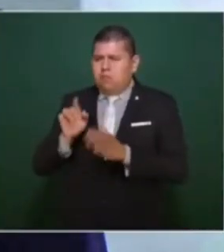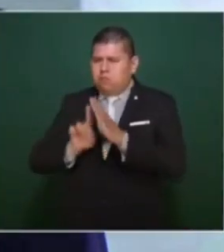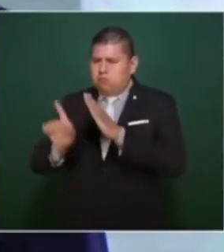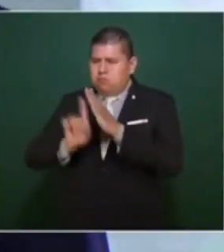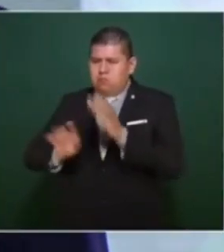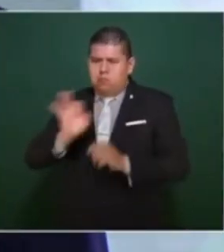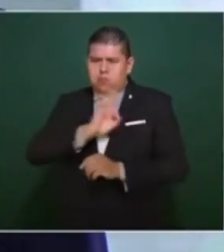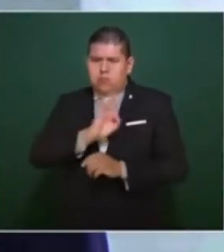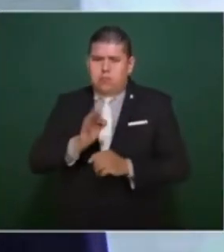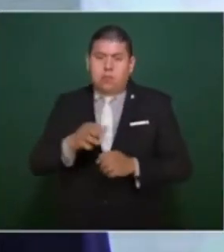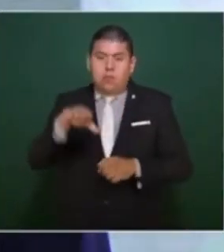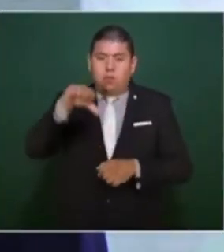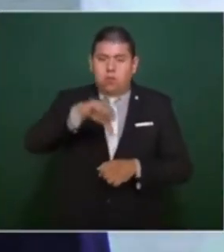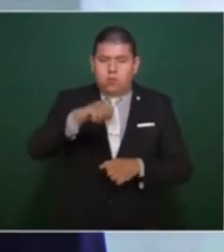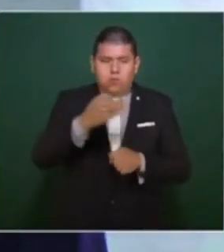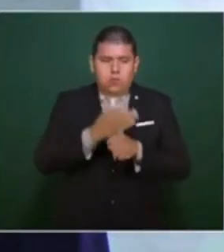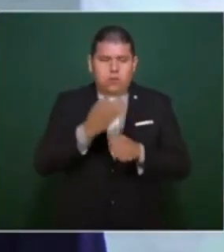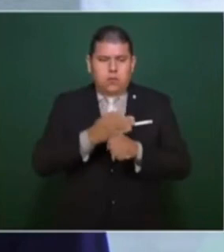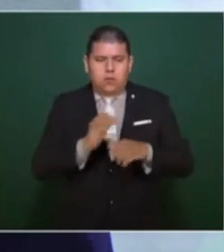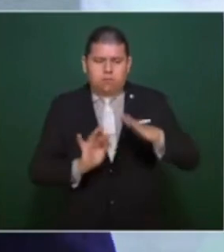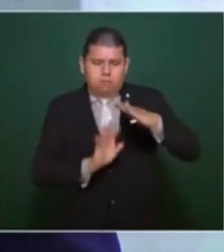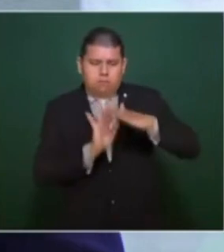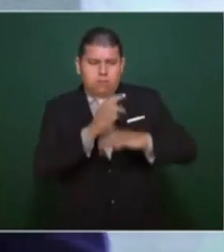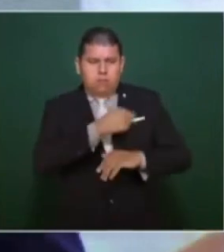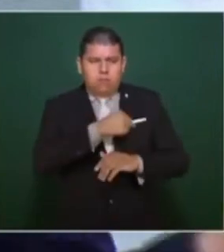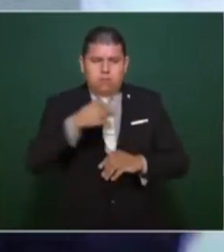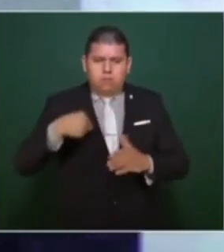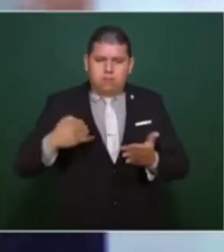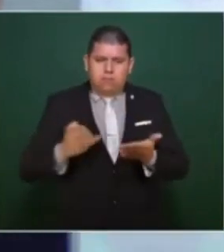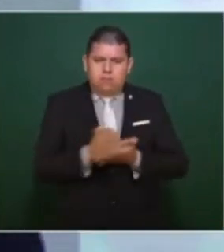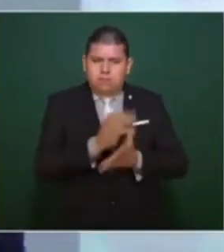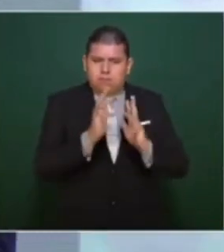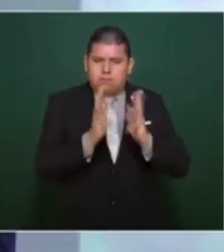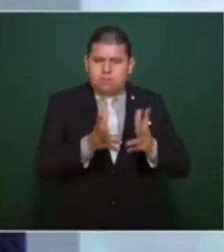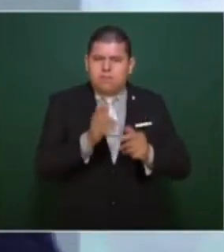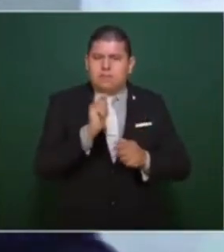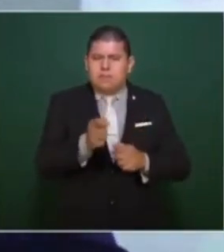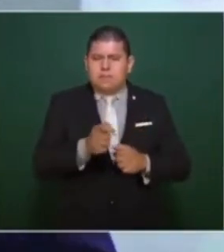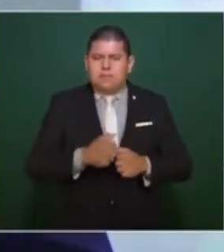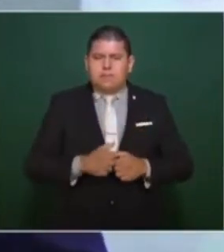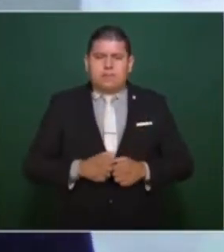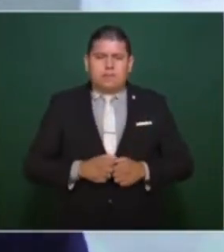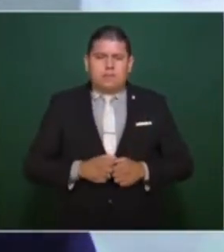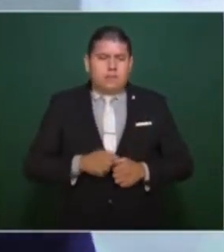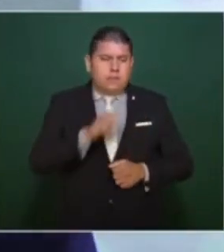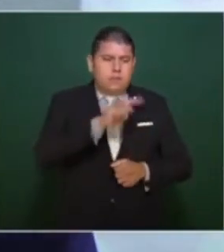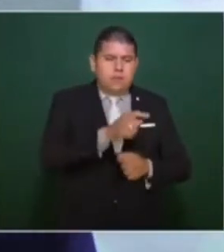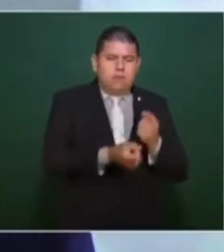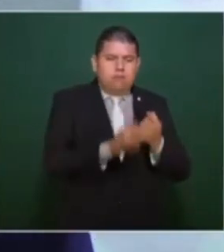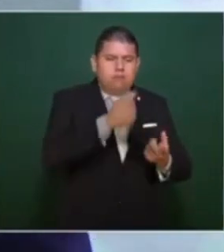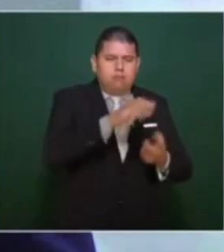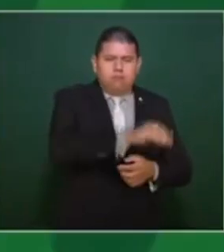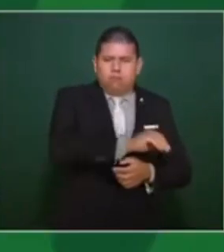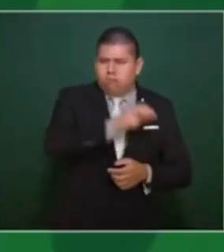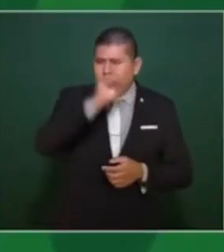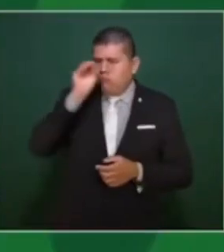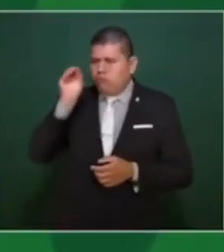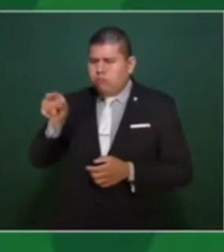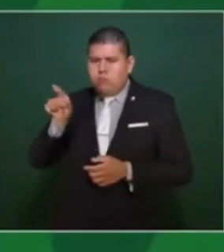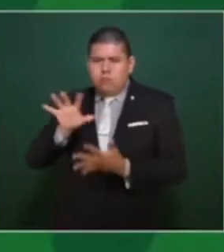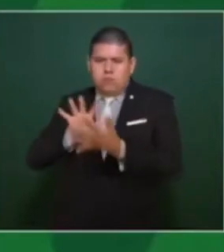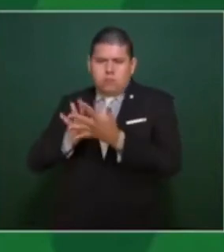Entonces, hoy en la mañana ya tomamos la decisión de que se puedan trasladar